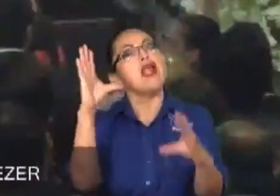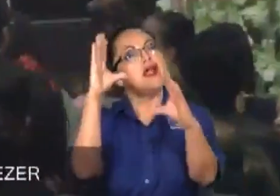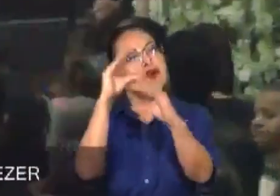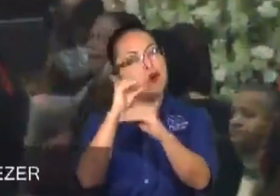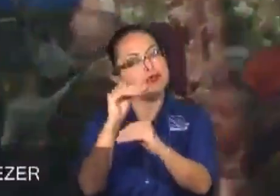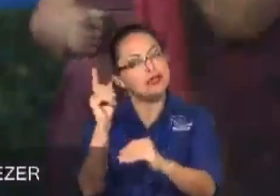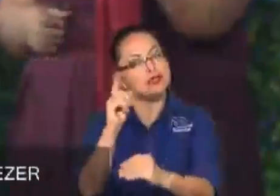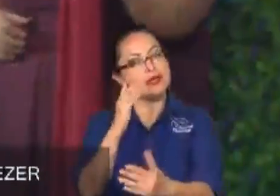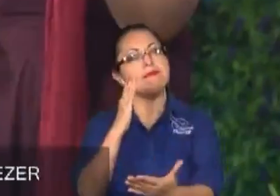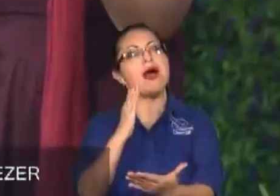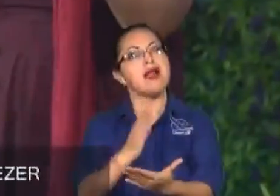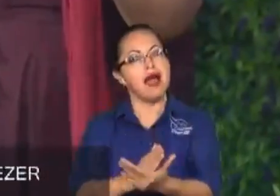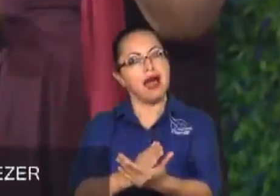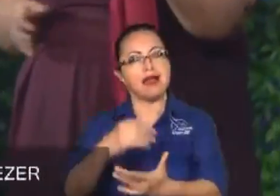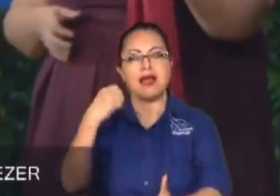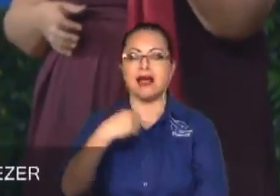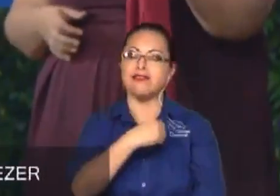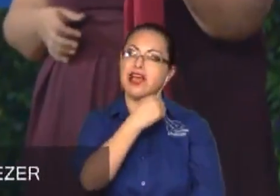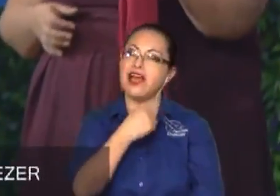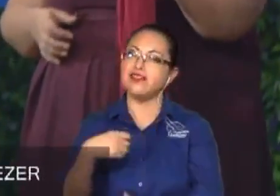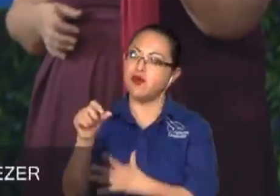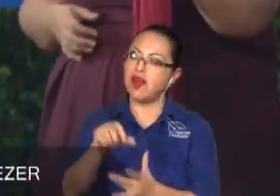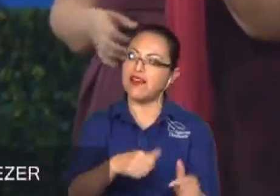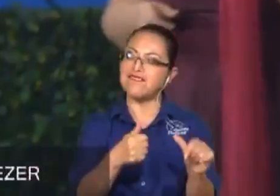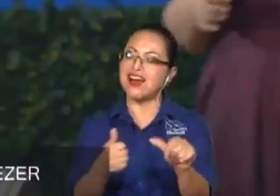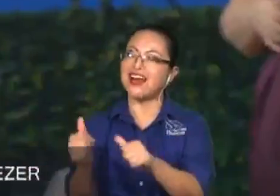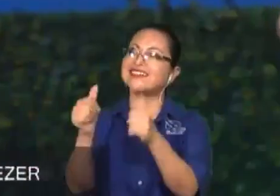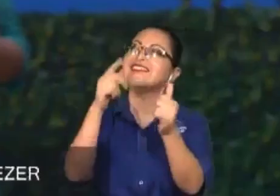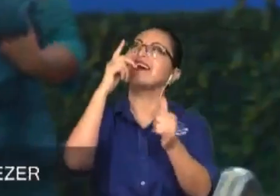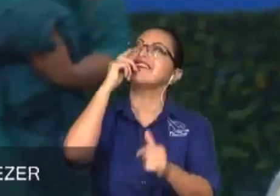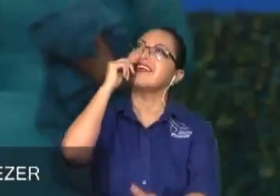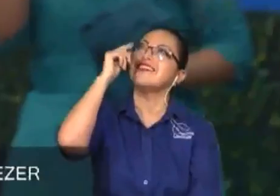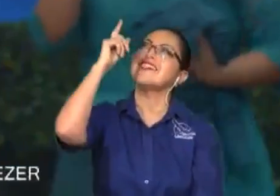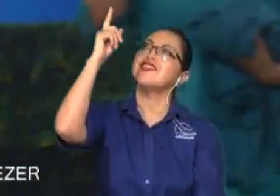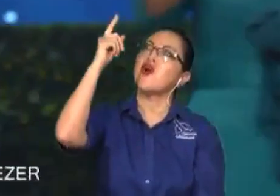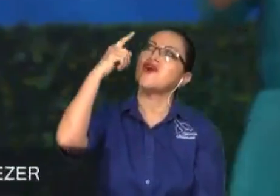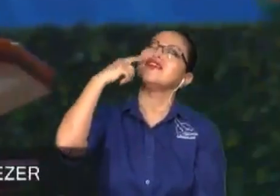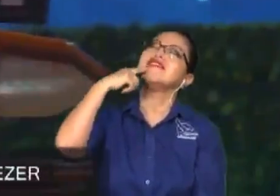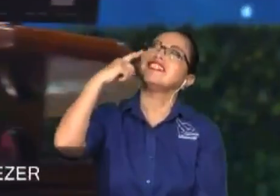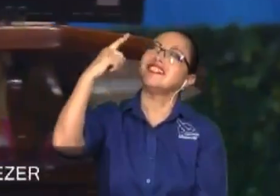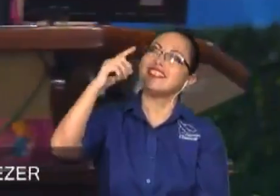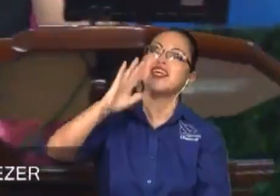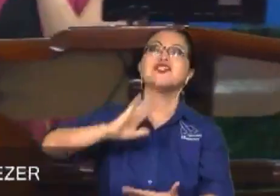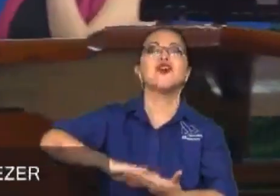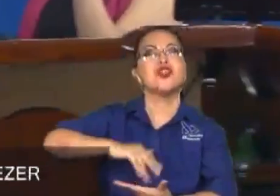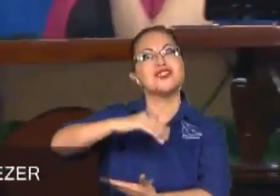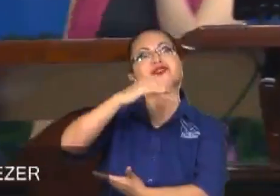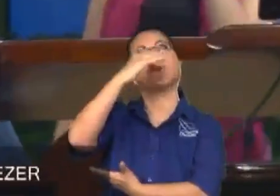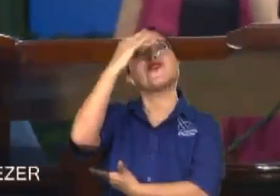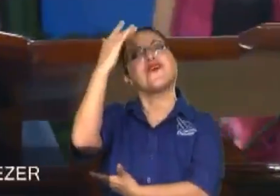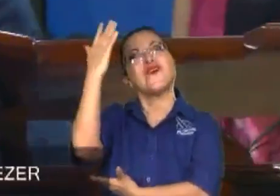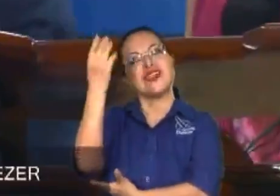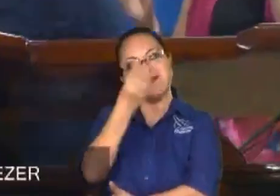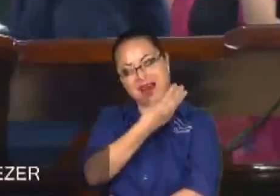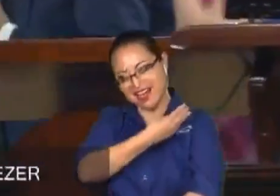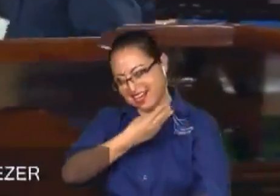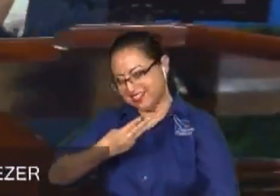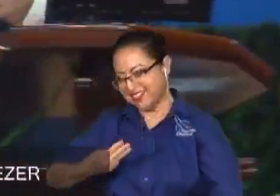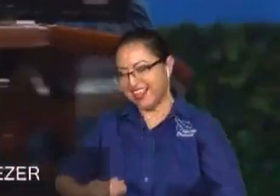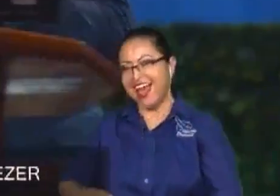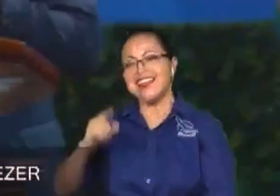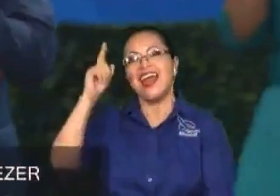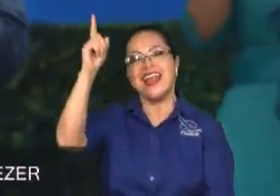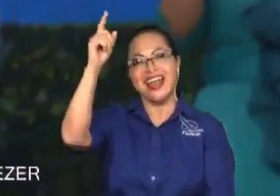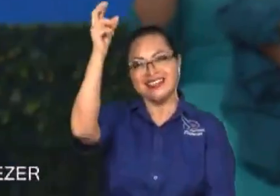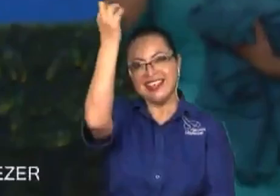Toda la noche sin parar, cantando alabanzas al Señor, diciendo de su gloria y majestad.